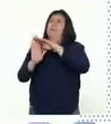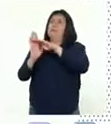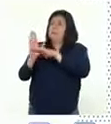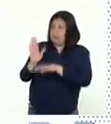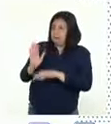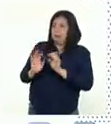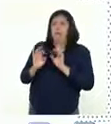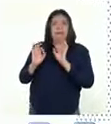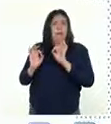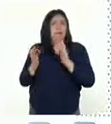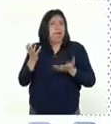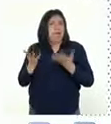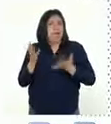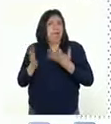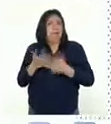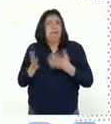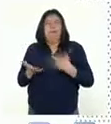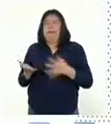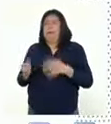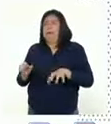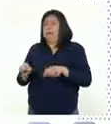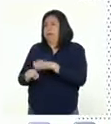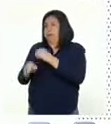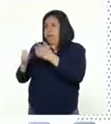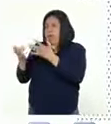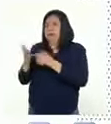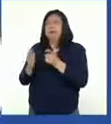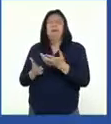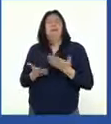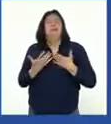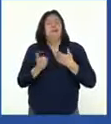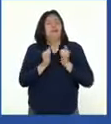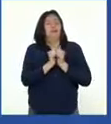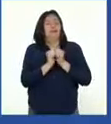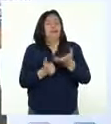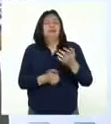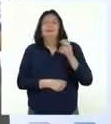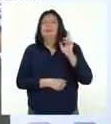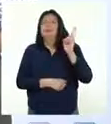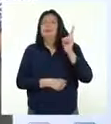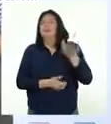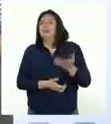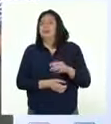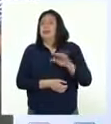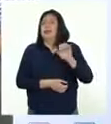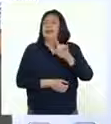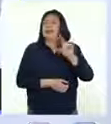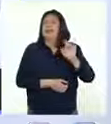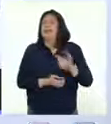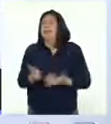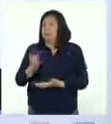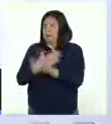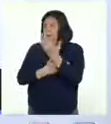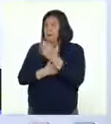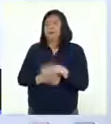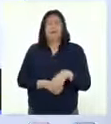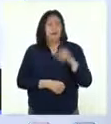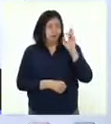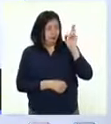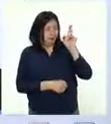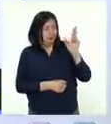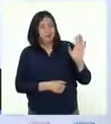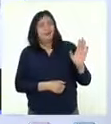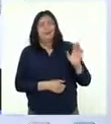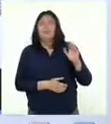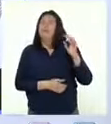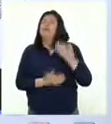la vulnerabilidad frente a posibles desastres, nos acompañará nuestra querida profesora Alena. ¡Buenos días, profesora! ¡Buenos días